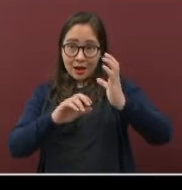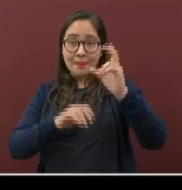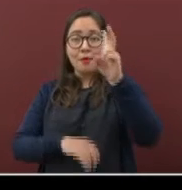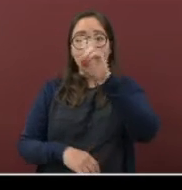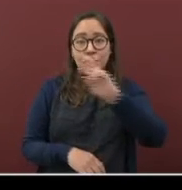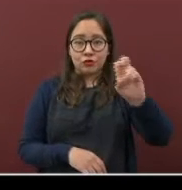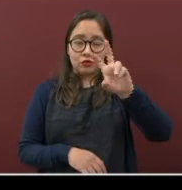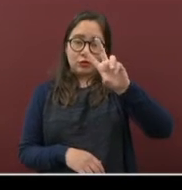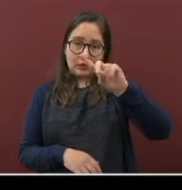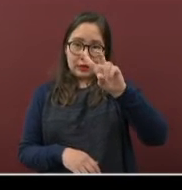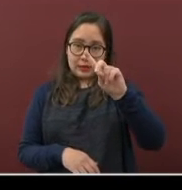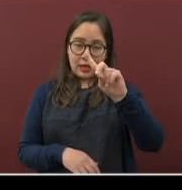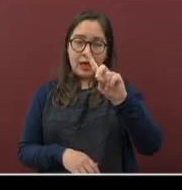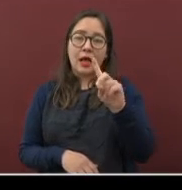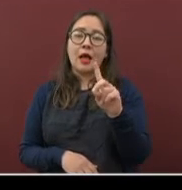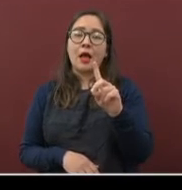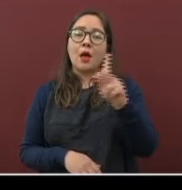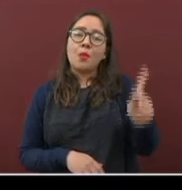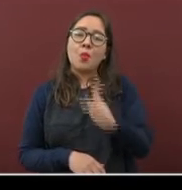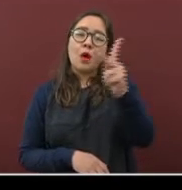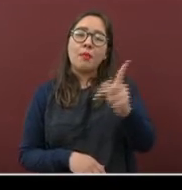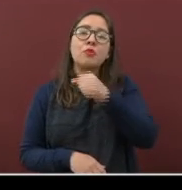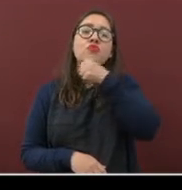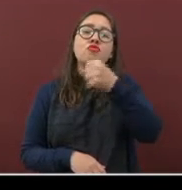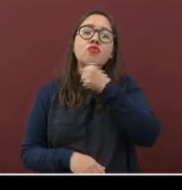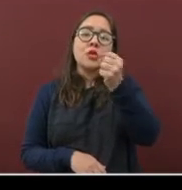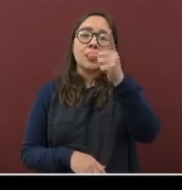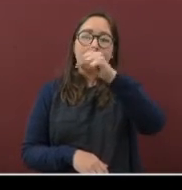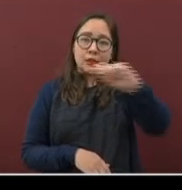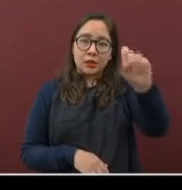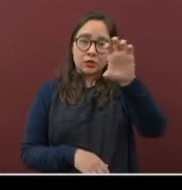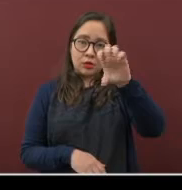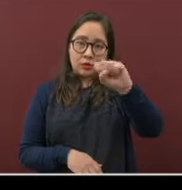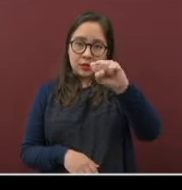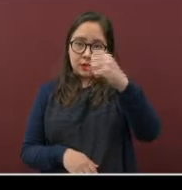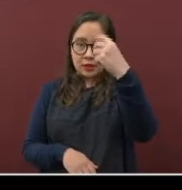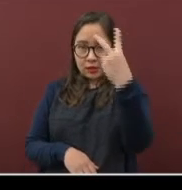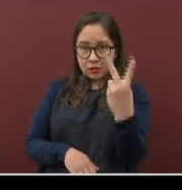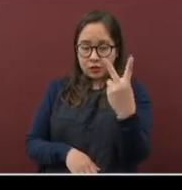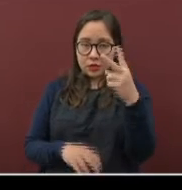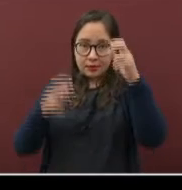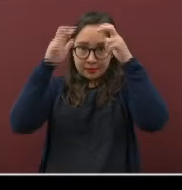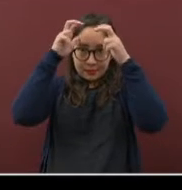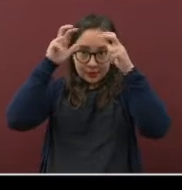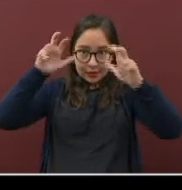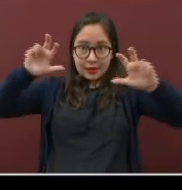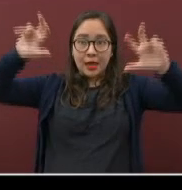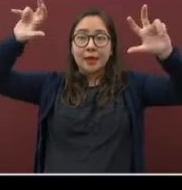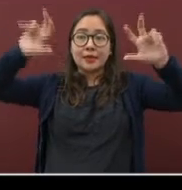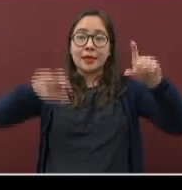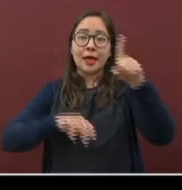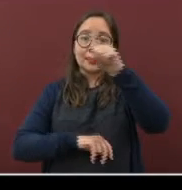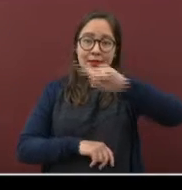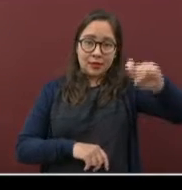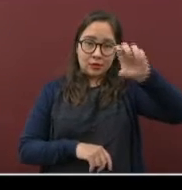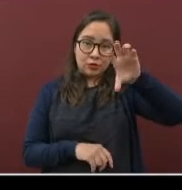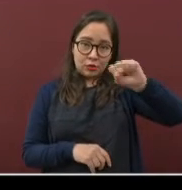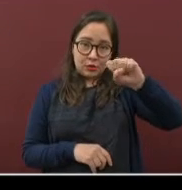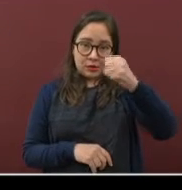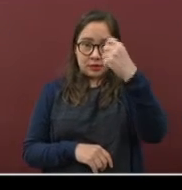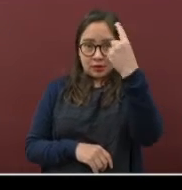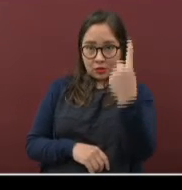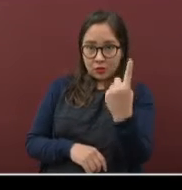230 ahora pueblo viejo 162 misantla 161